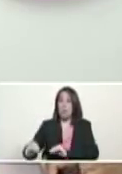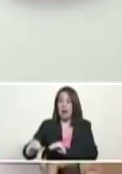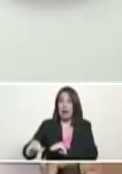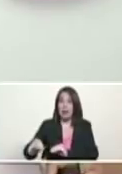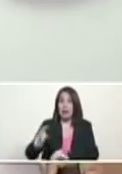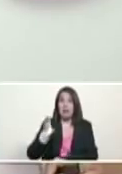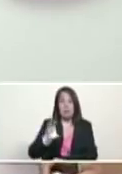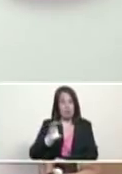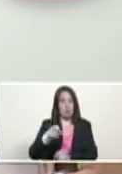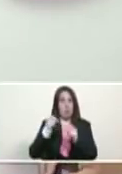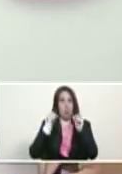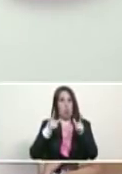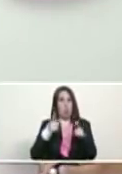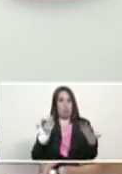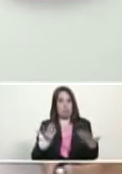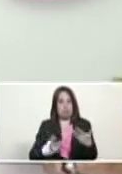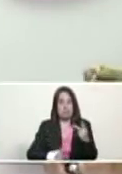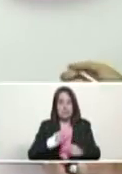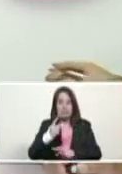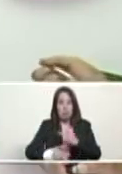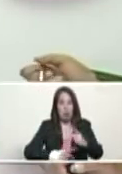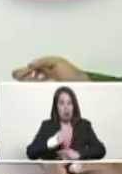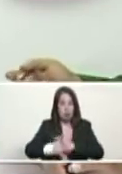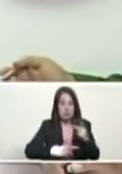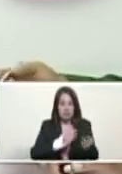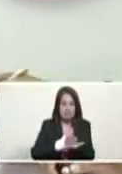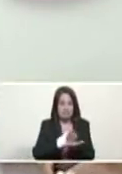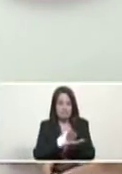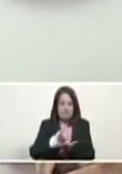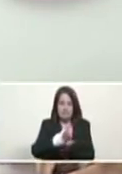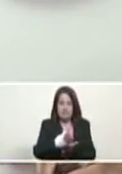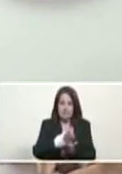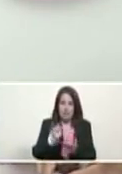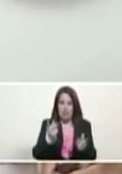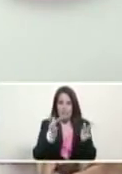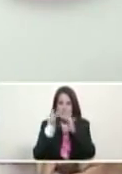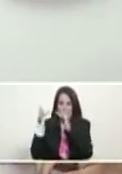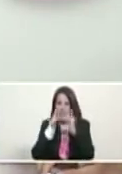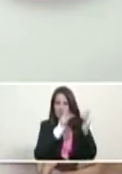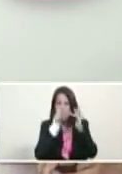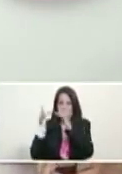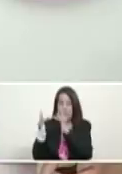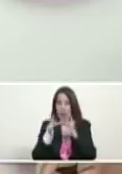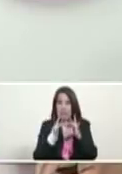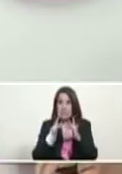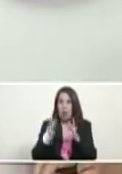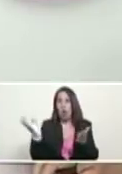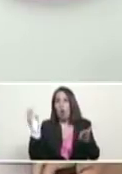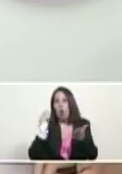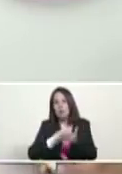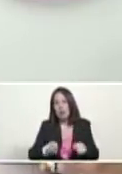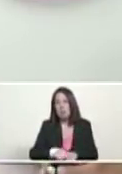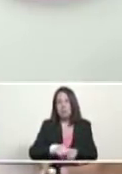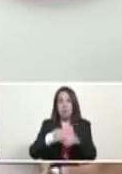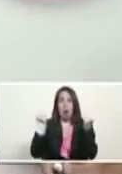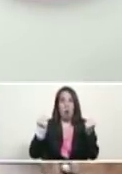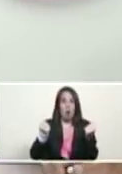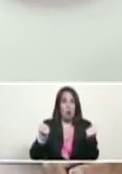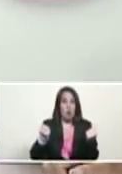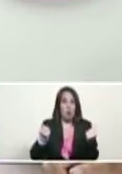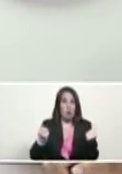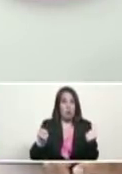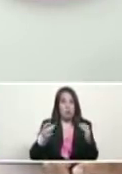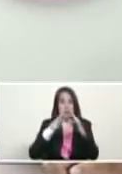Y luego, cuando íbamos en el proceso de reconducción, reconexión, logró perturbar severamente la